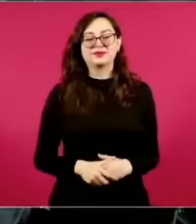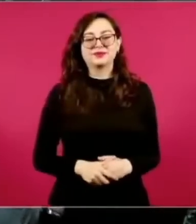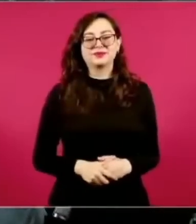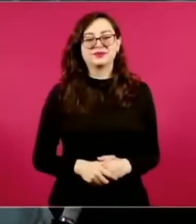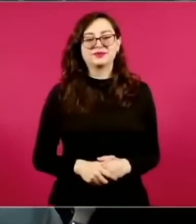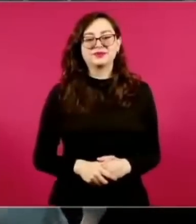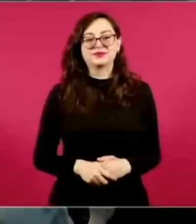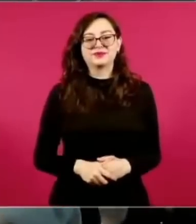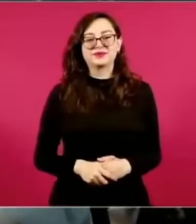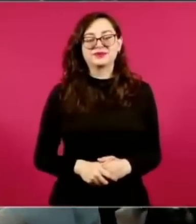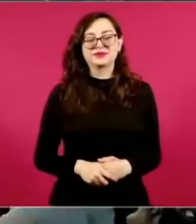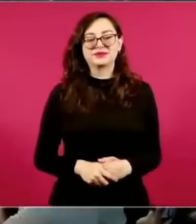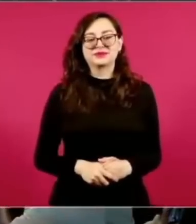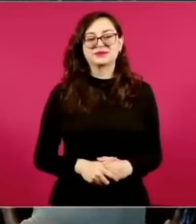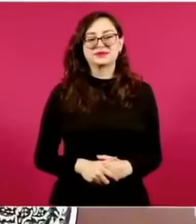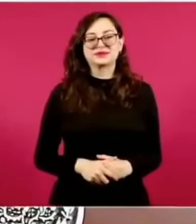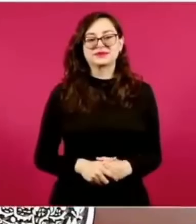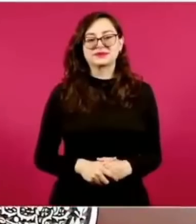águilas,